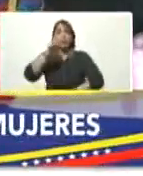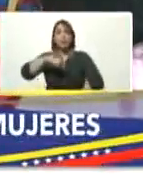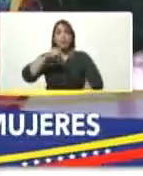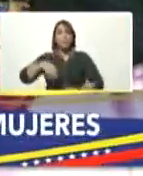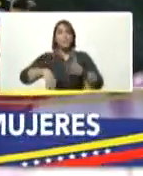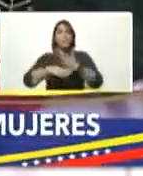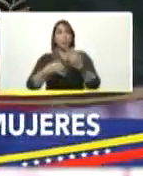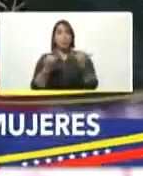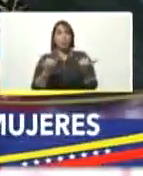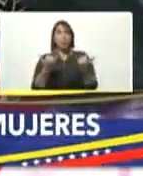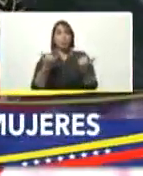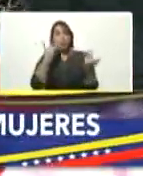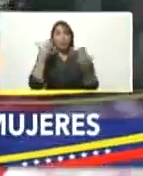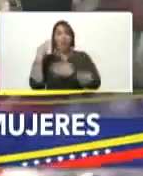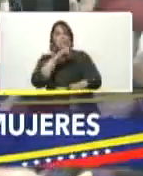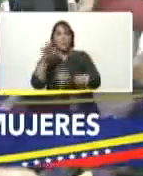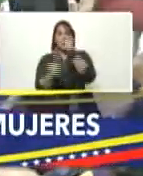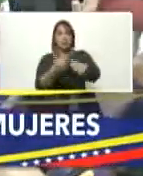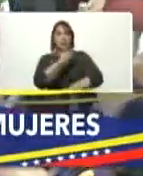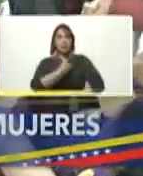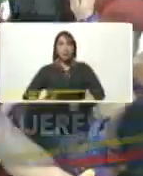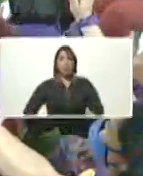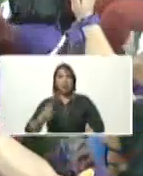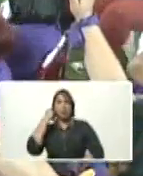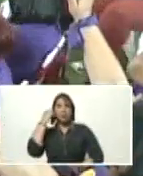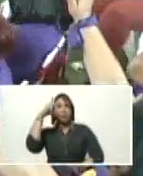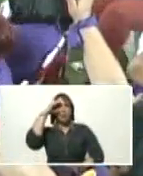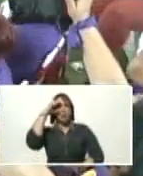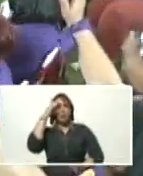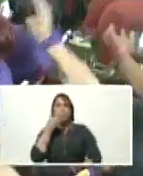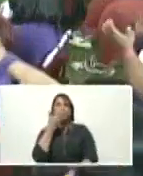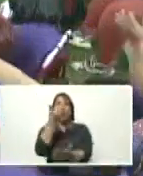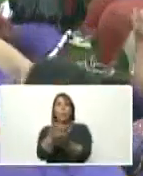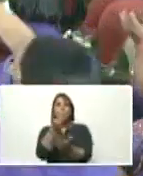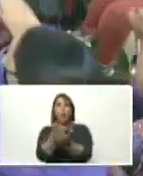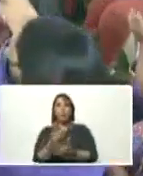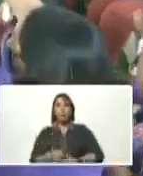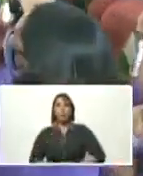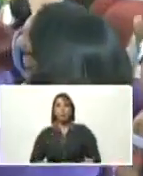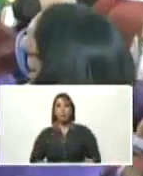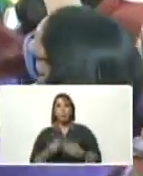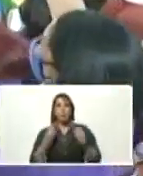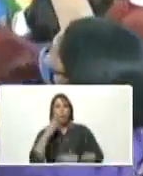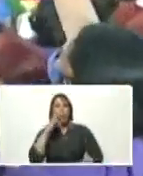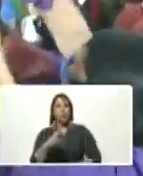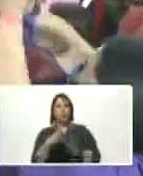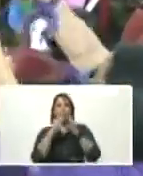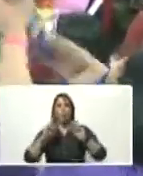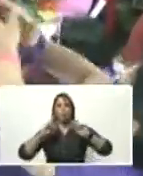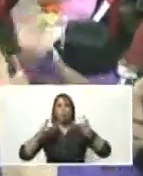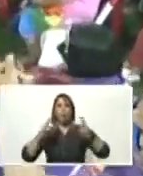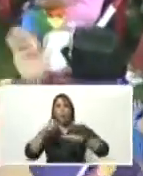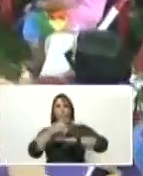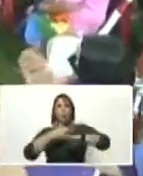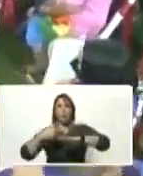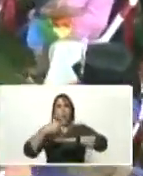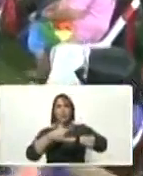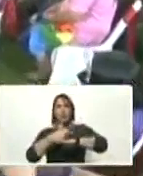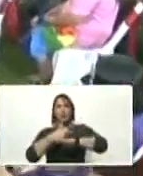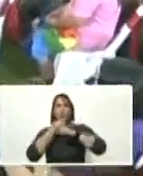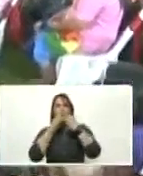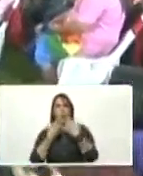vamos a darle la palabra a la vicepresidenta ejecutiva para que proponga, pues. ¿Cómo ve todos estos temas de gobierno, del